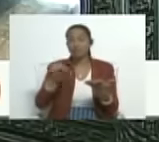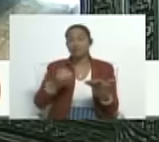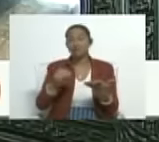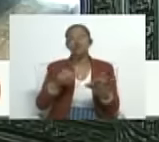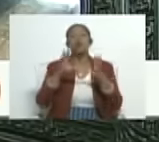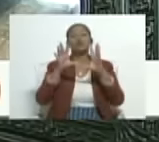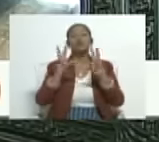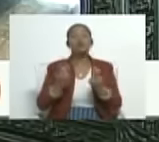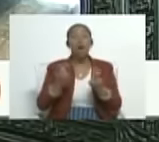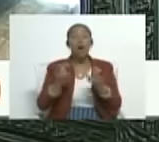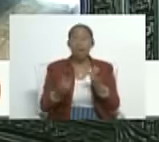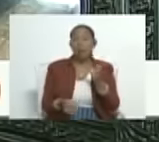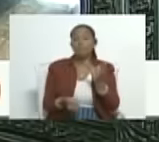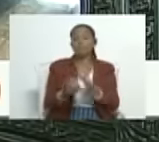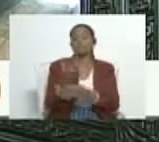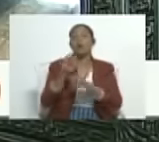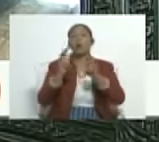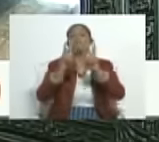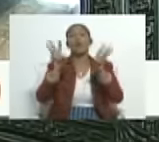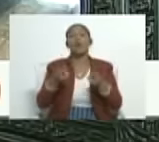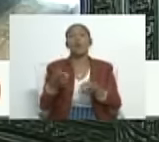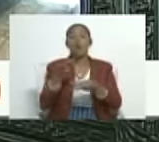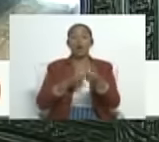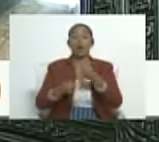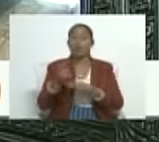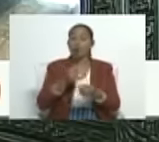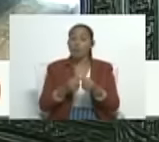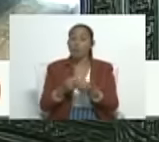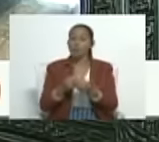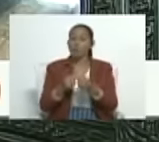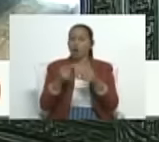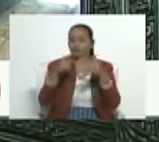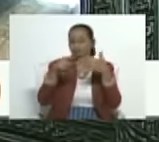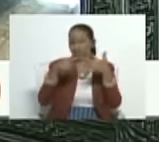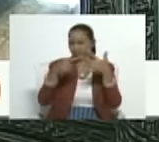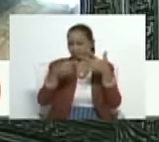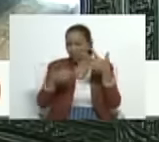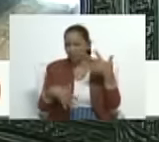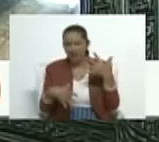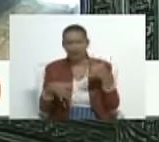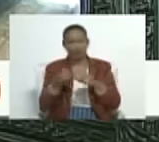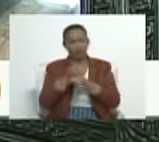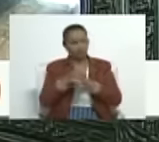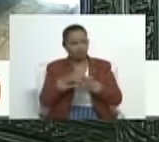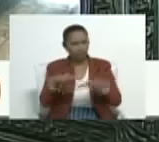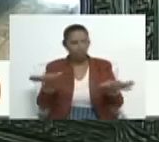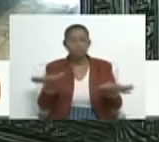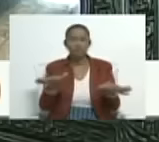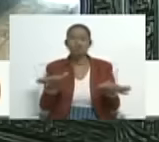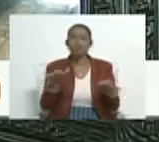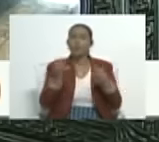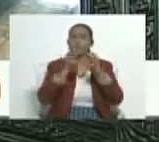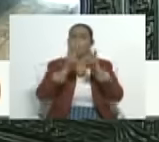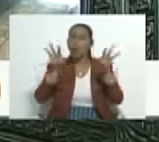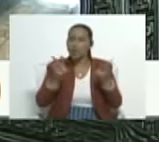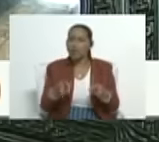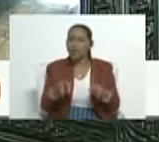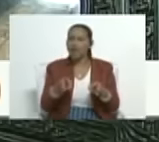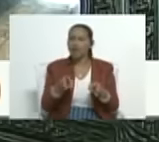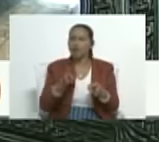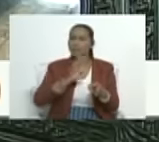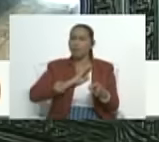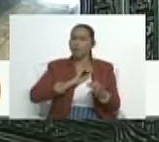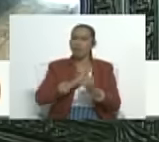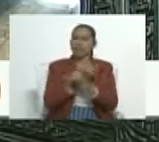modelo económico diversificado, plural, un modelo económico independiente de la